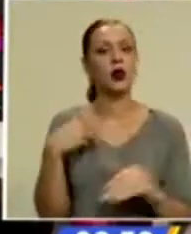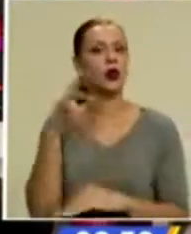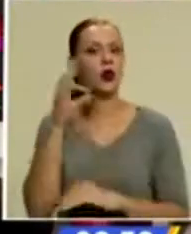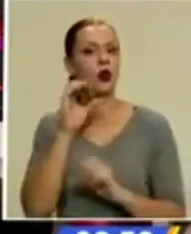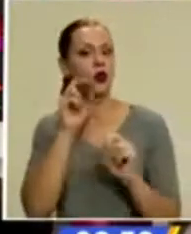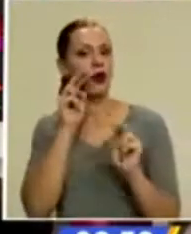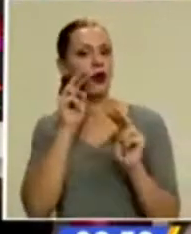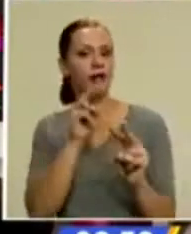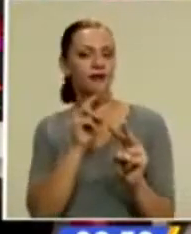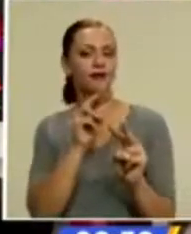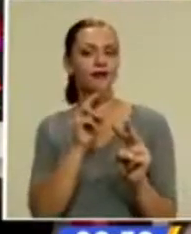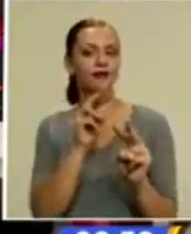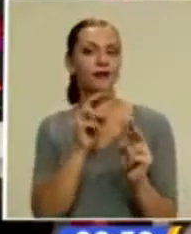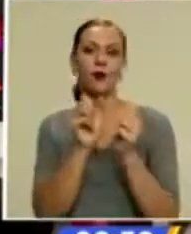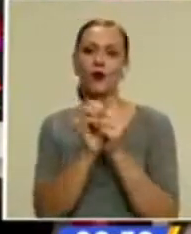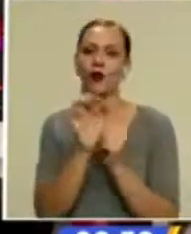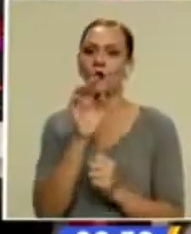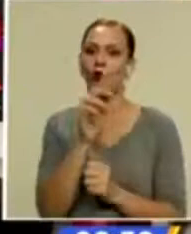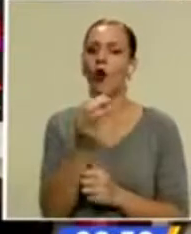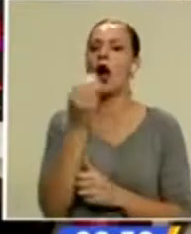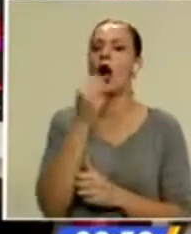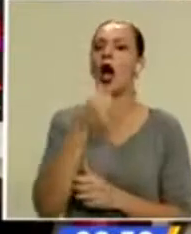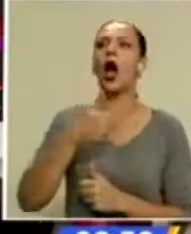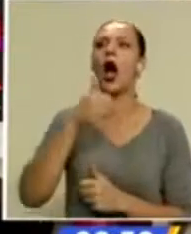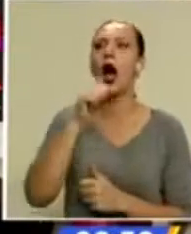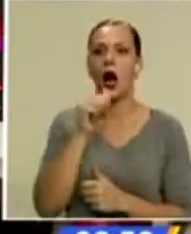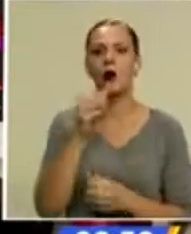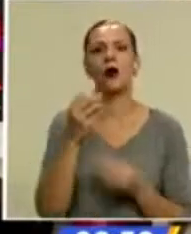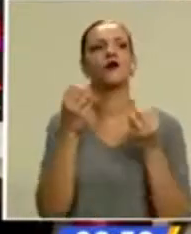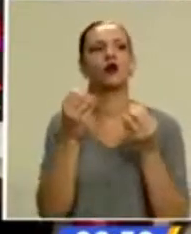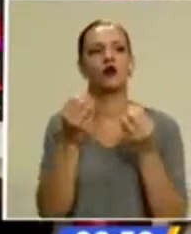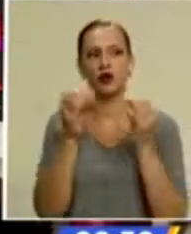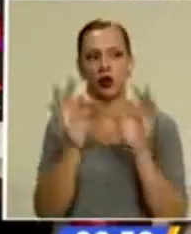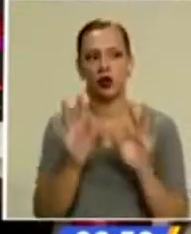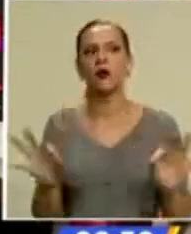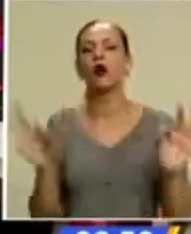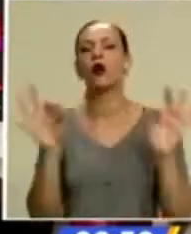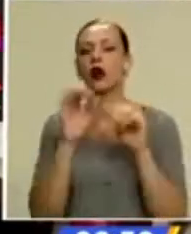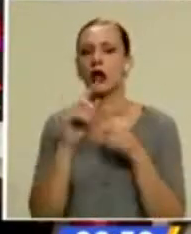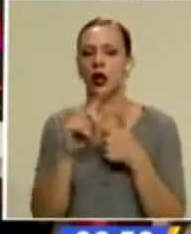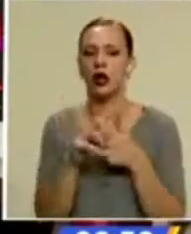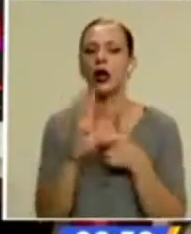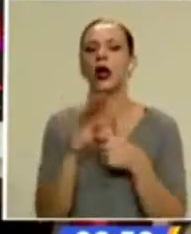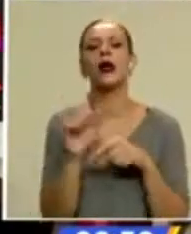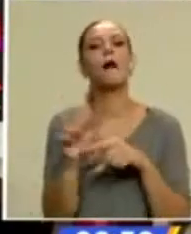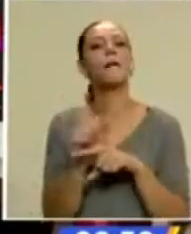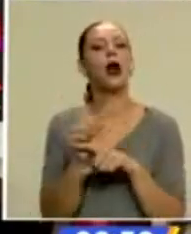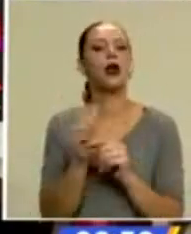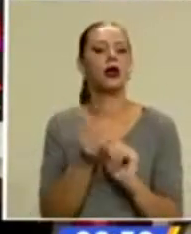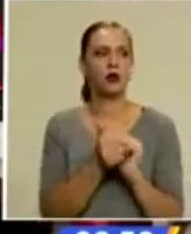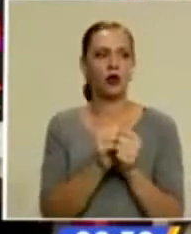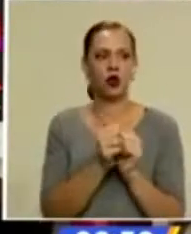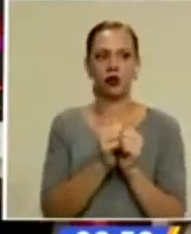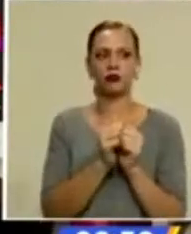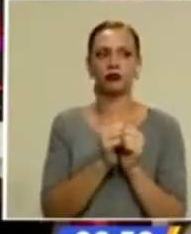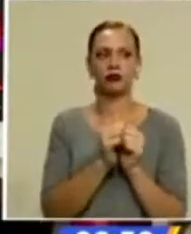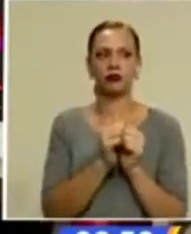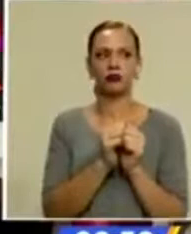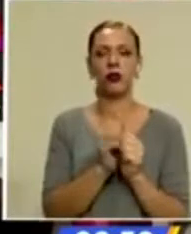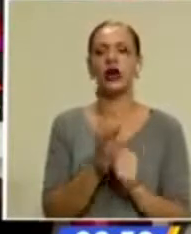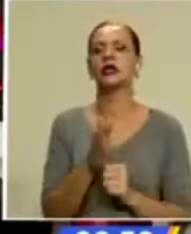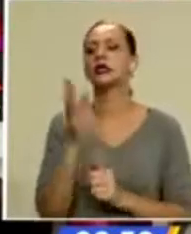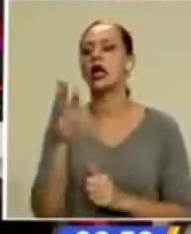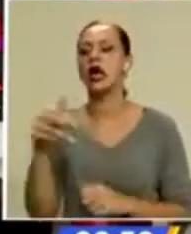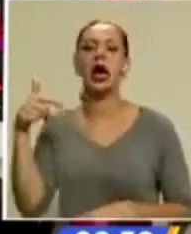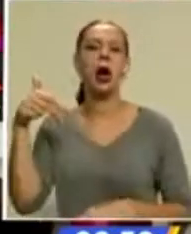pueden observar, consumimos agua, ajá, que es muy, muy importante, y practicamos deporte. Salir a